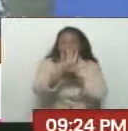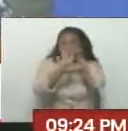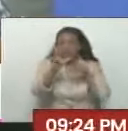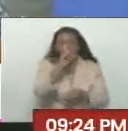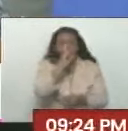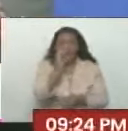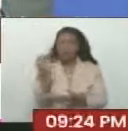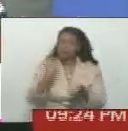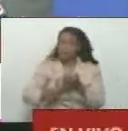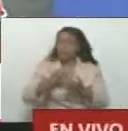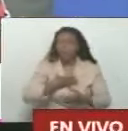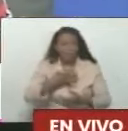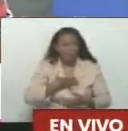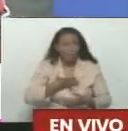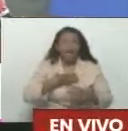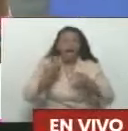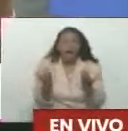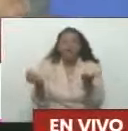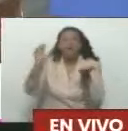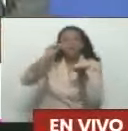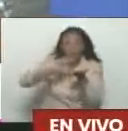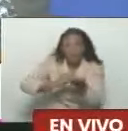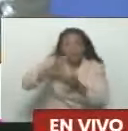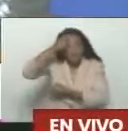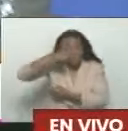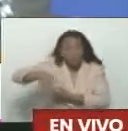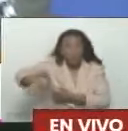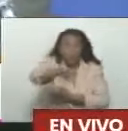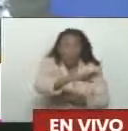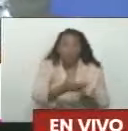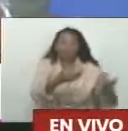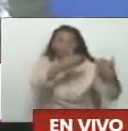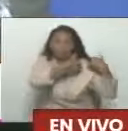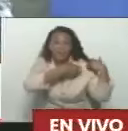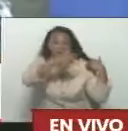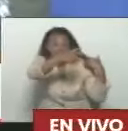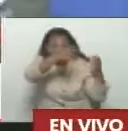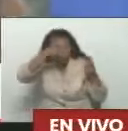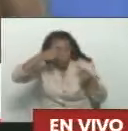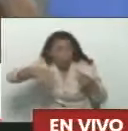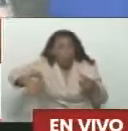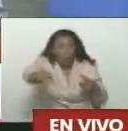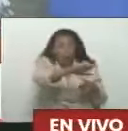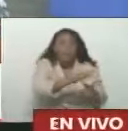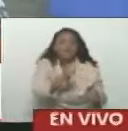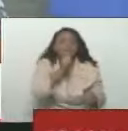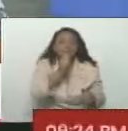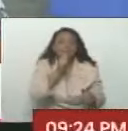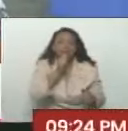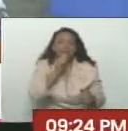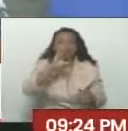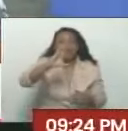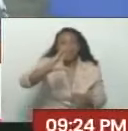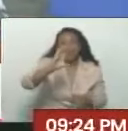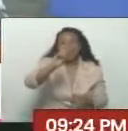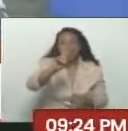queremos retomar. El pueblo que le toca en este momento recibir a los diablos danzantes de Venezuela es el pueblo de